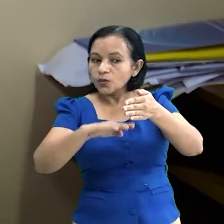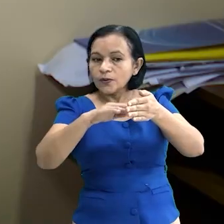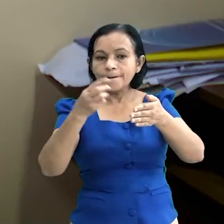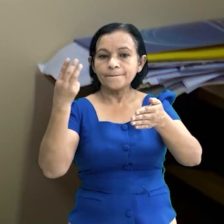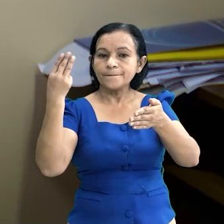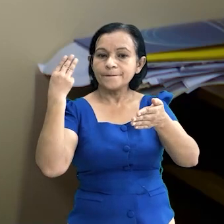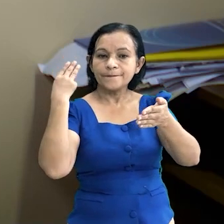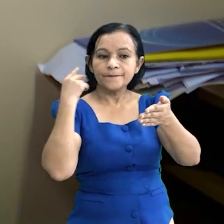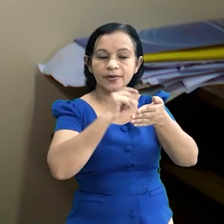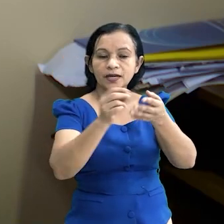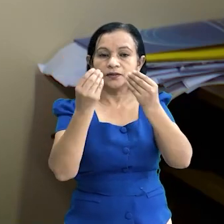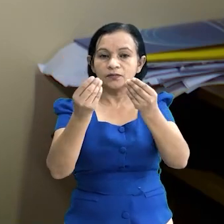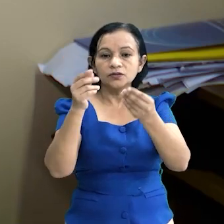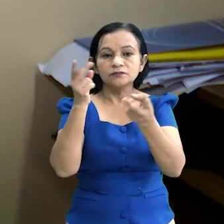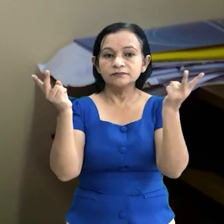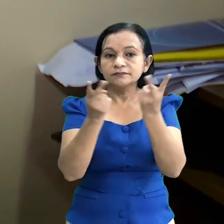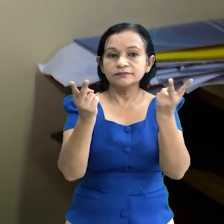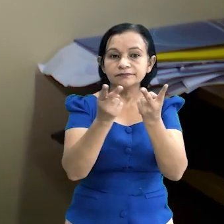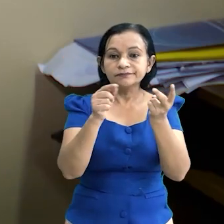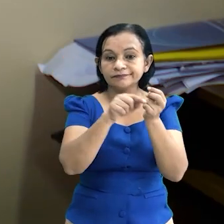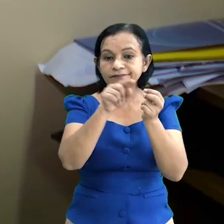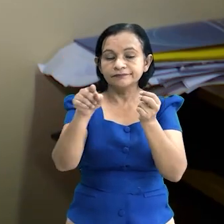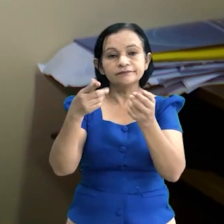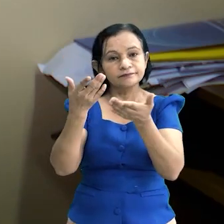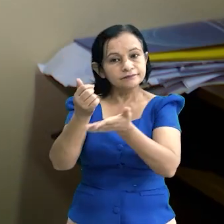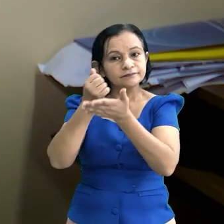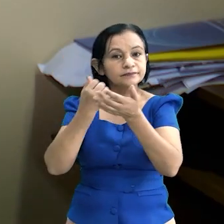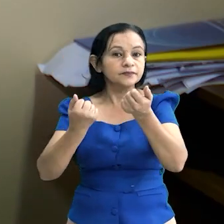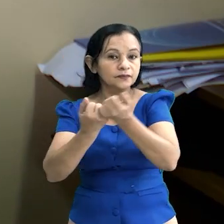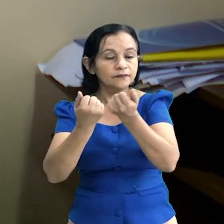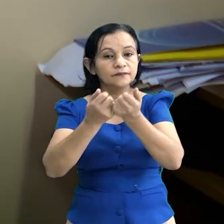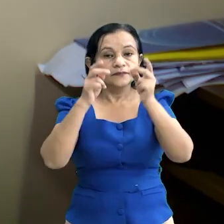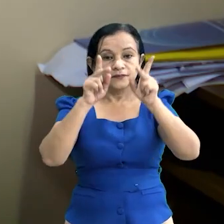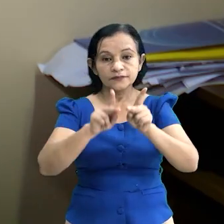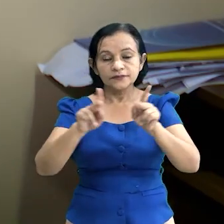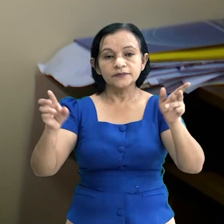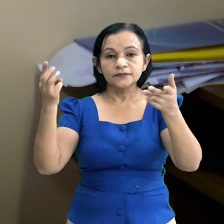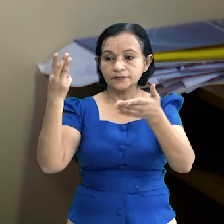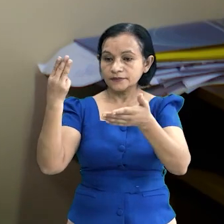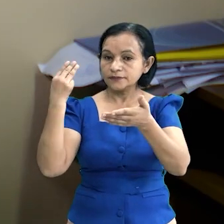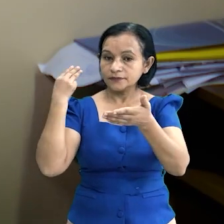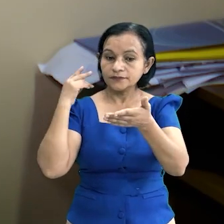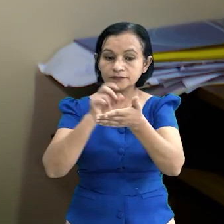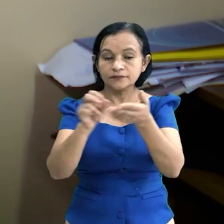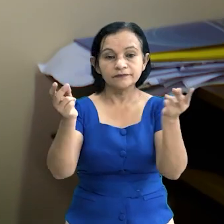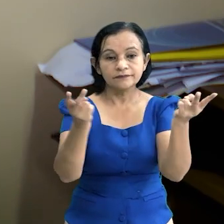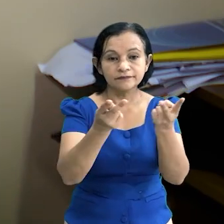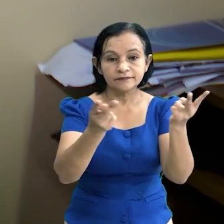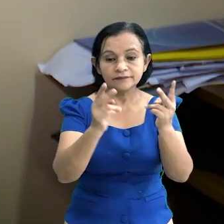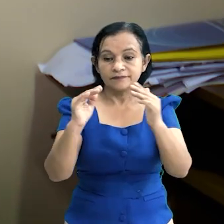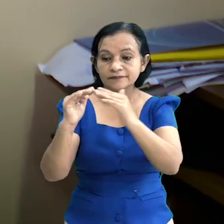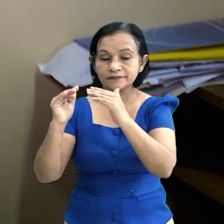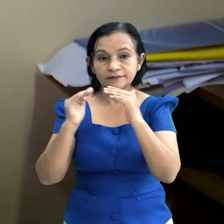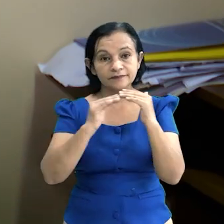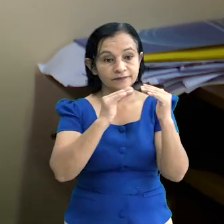maestros que viven en las comunidades. Esa es una, puede ser una fortaleza para nuestro plan, que los maestros vivan en las comunidades y que no